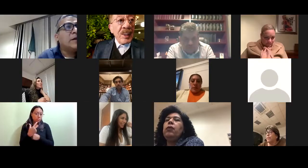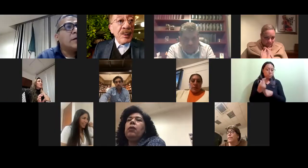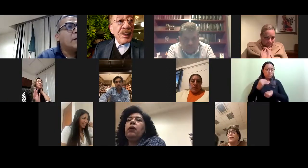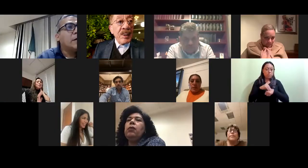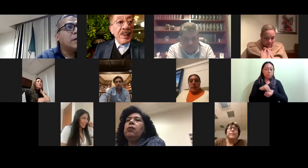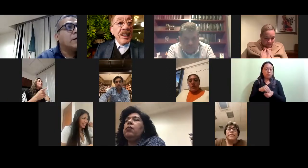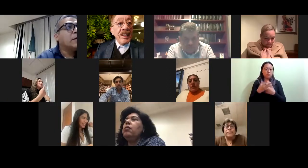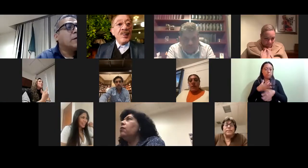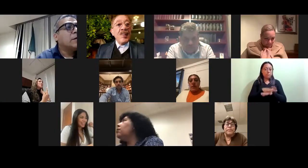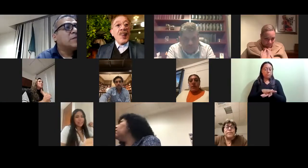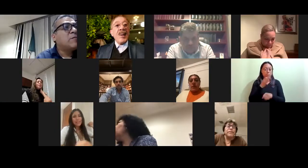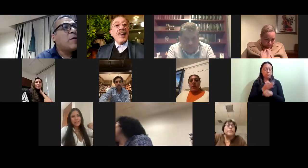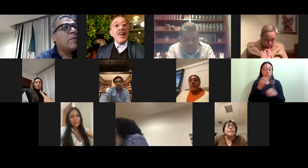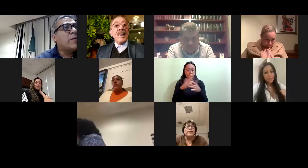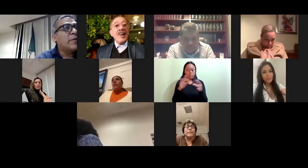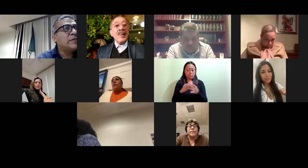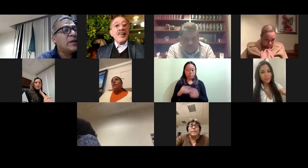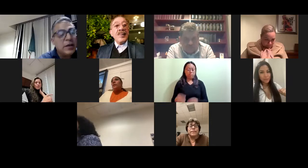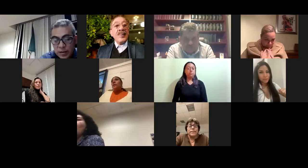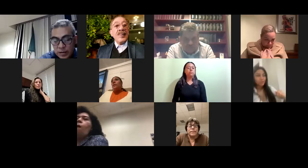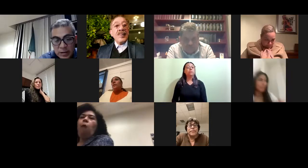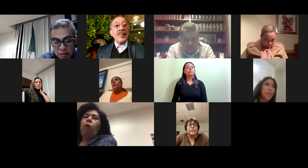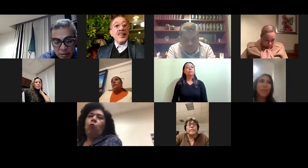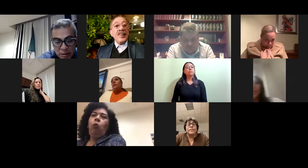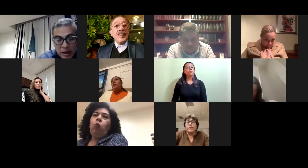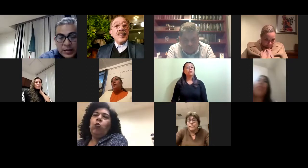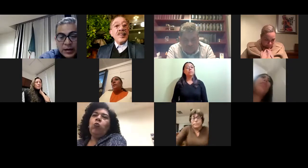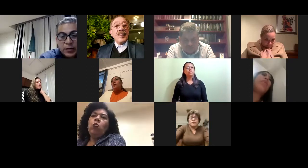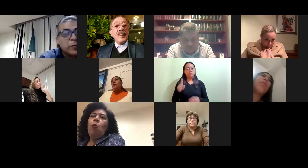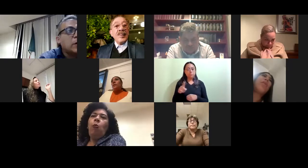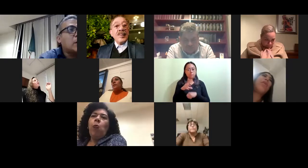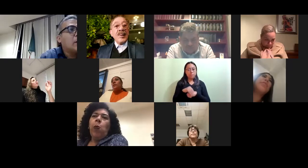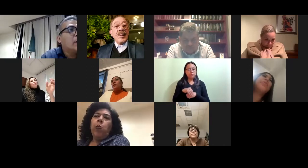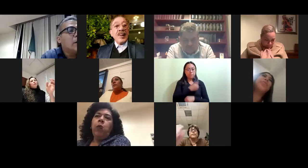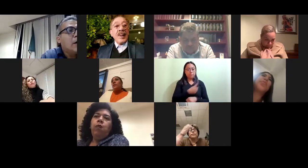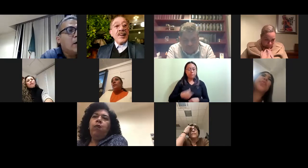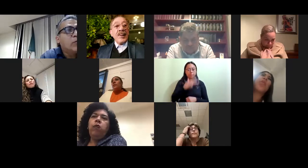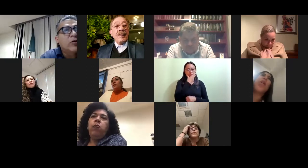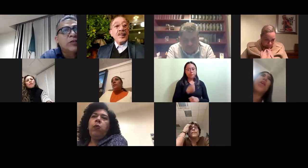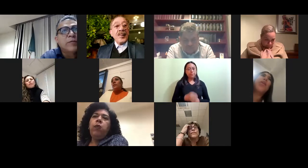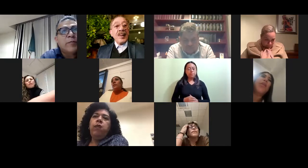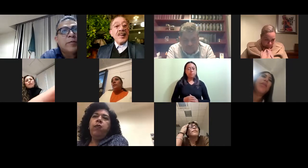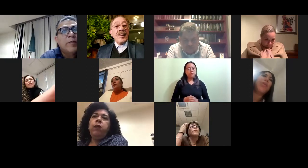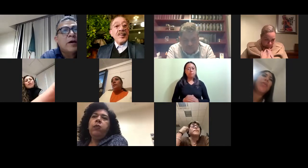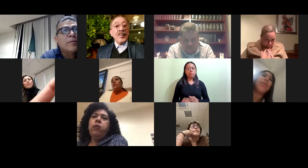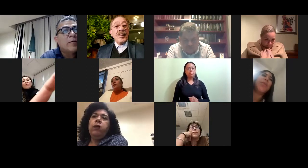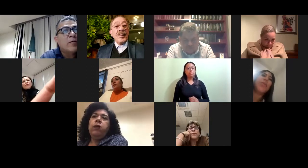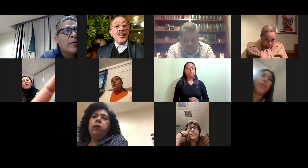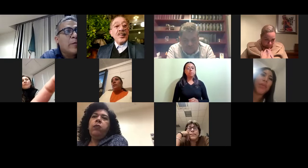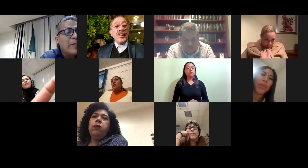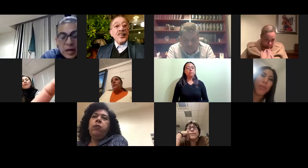sobre lo que estamos debatiendo? Si me permite, presidente, ya que el diputado Sesma